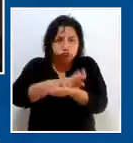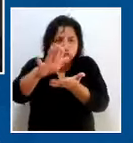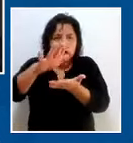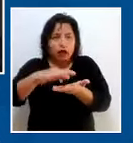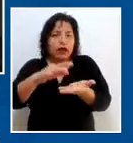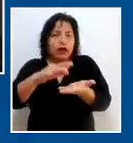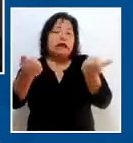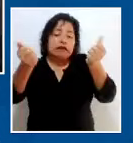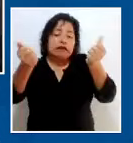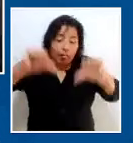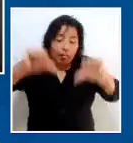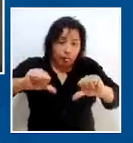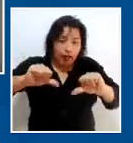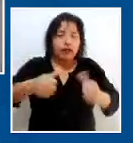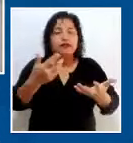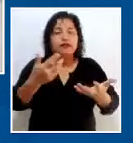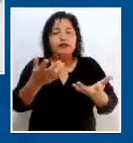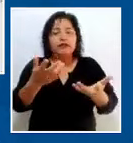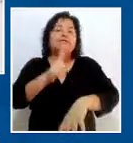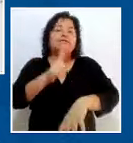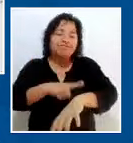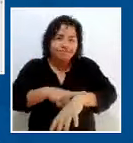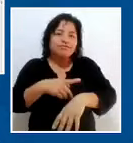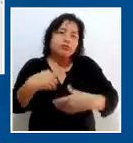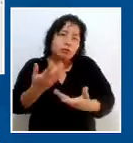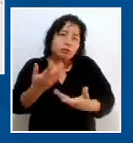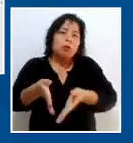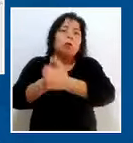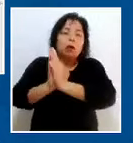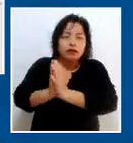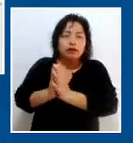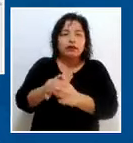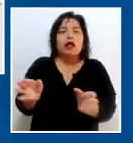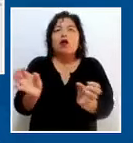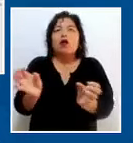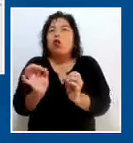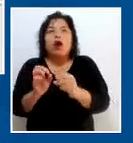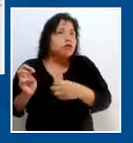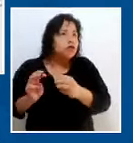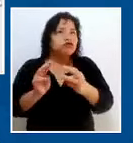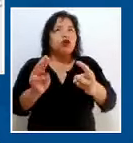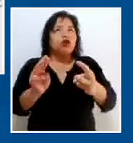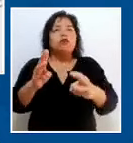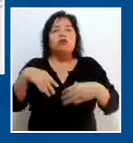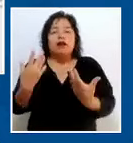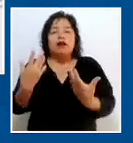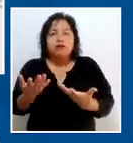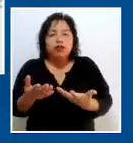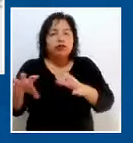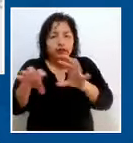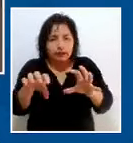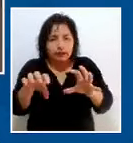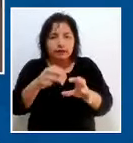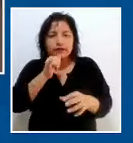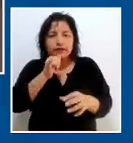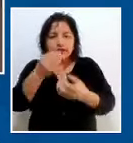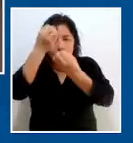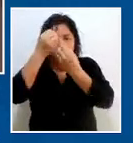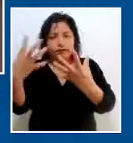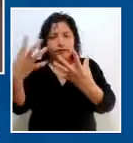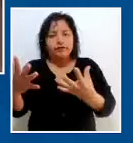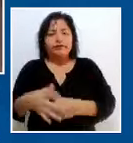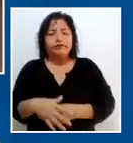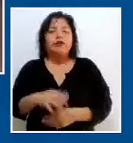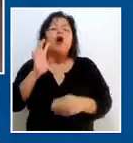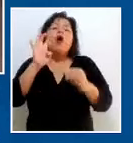se malogra, ¿no? Entonces, no hay un medio para poder digitalizar esa información. O, por ejemplo, no